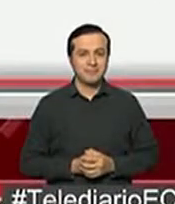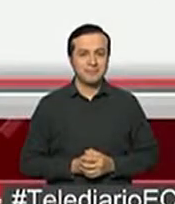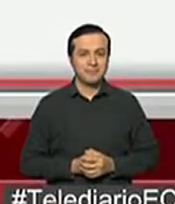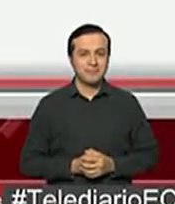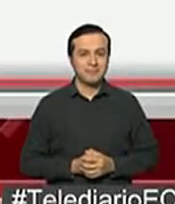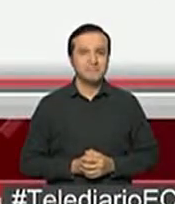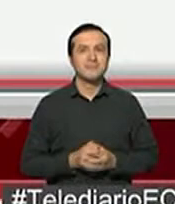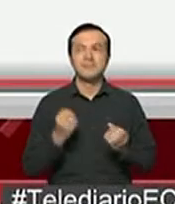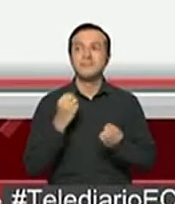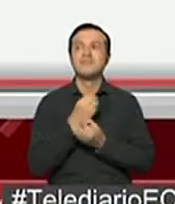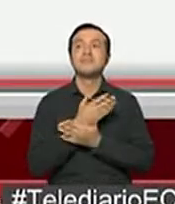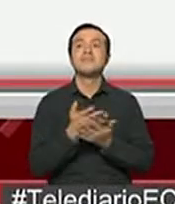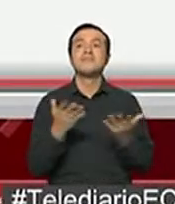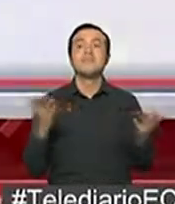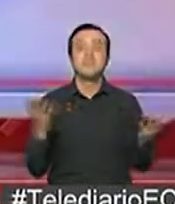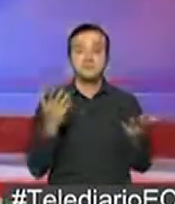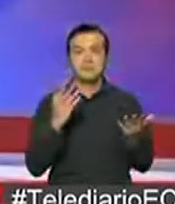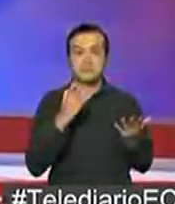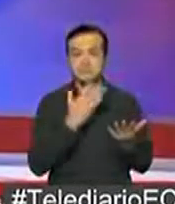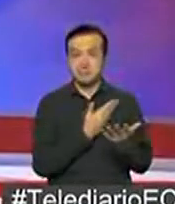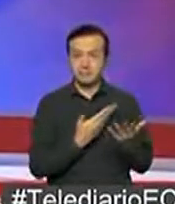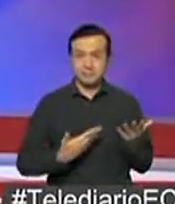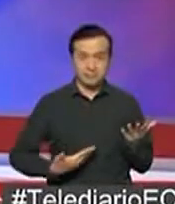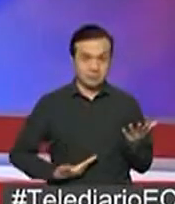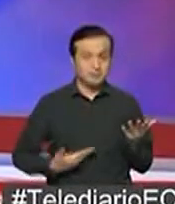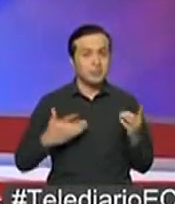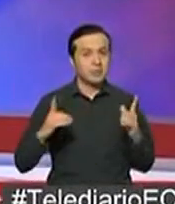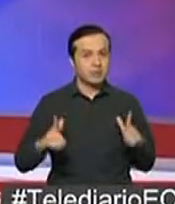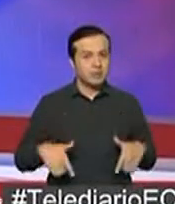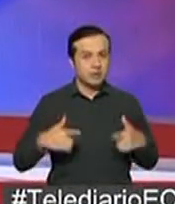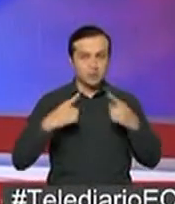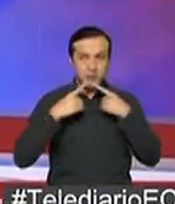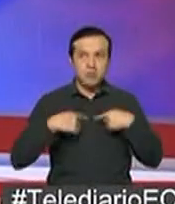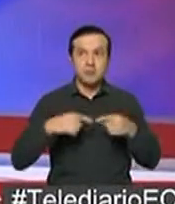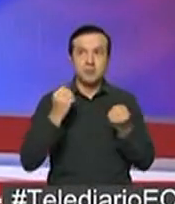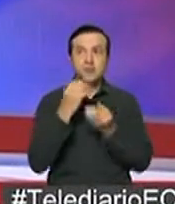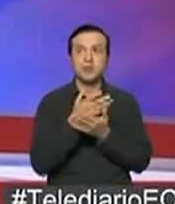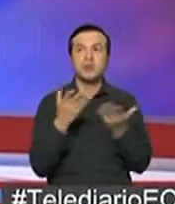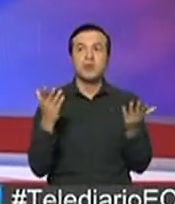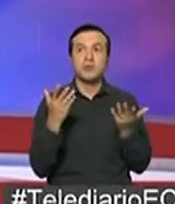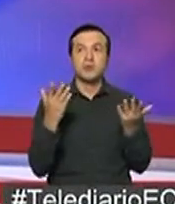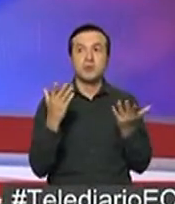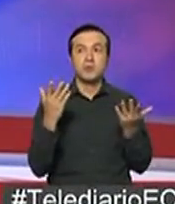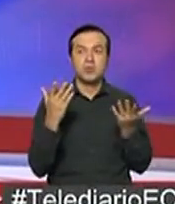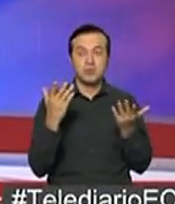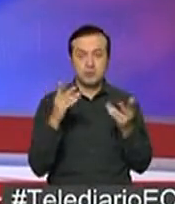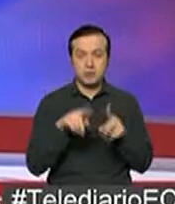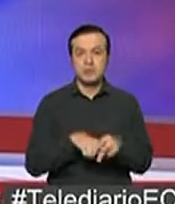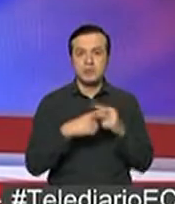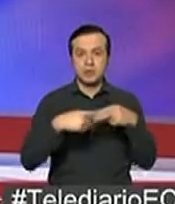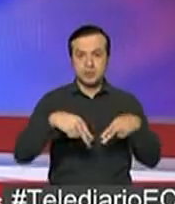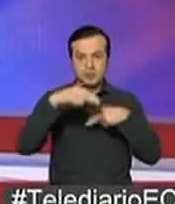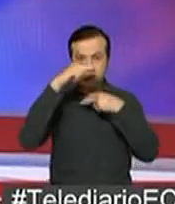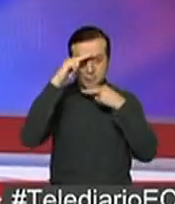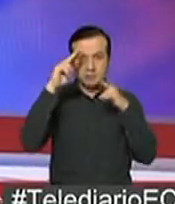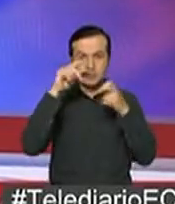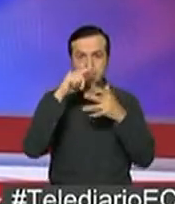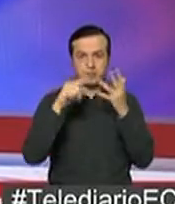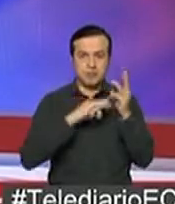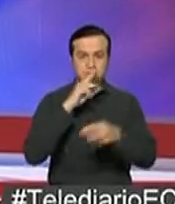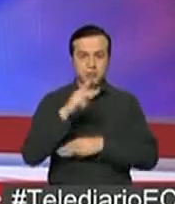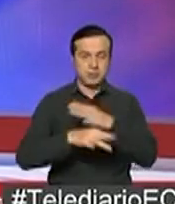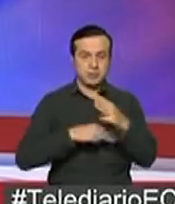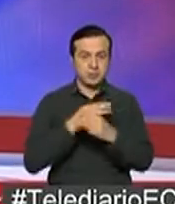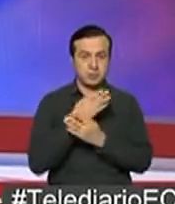estas fueron las declaraciones del primer mandatario lenín moreno vamos a dar paso a la información que ocupa los titulares del mundo